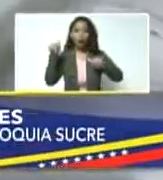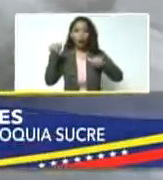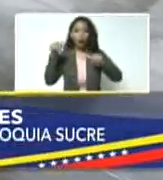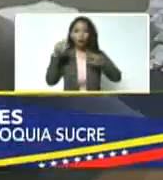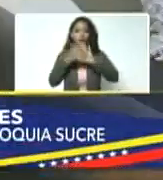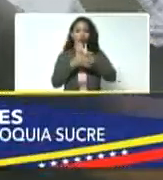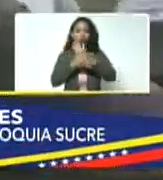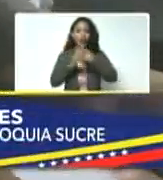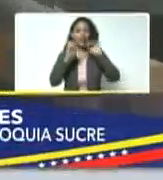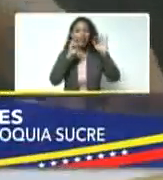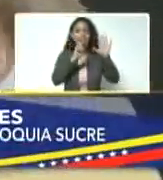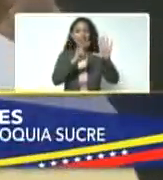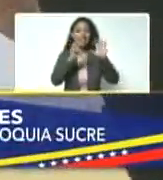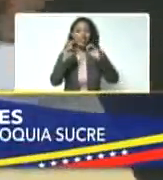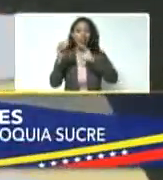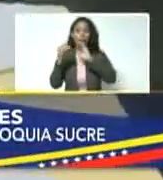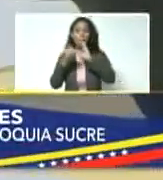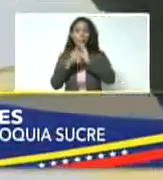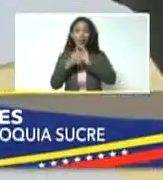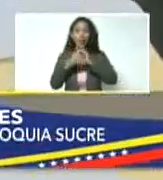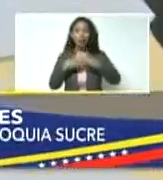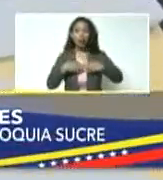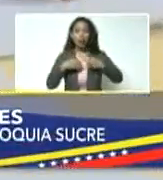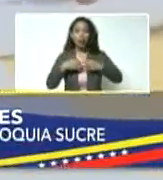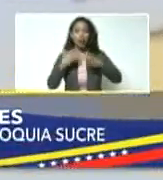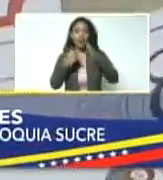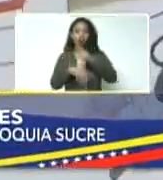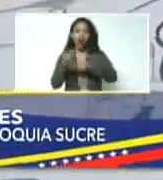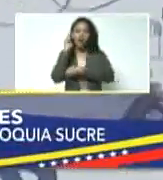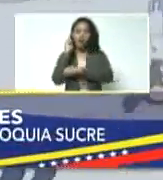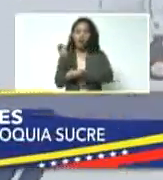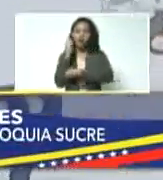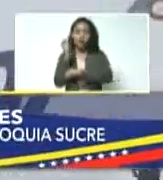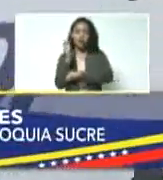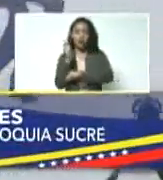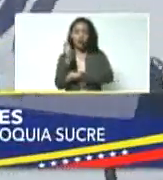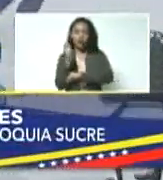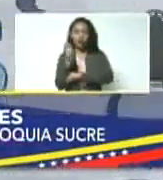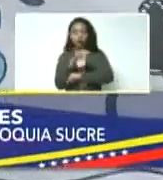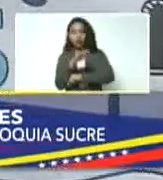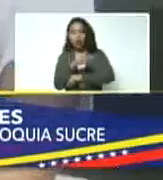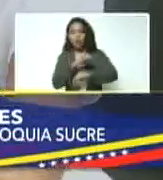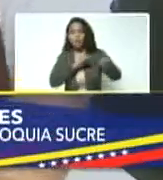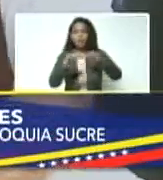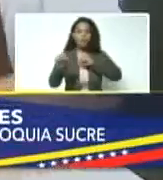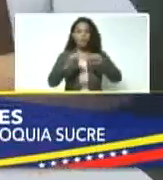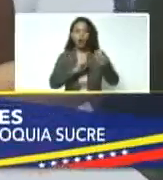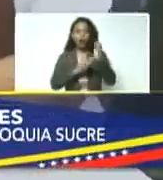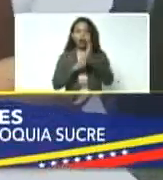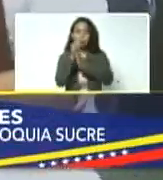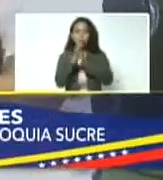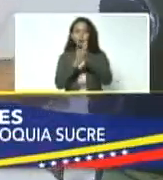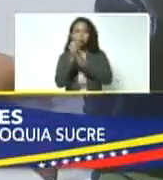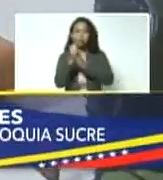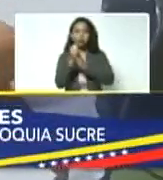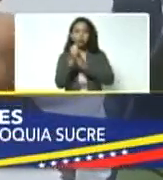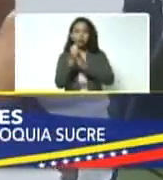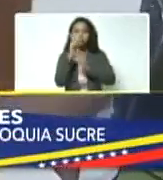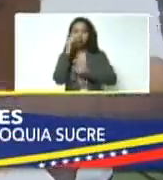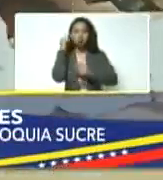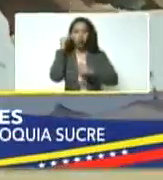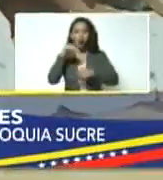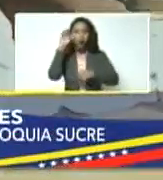hablando de 700.000 piezas que se van a financiar exactamente por el movimiento de emprendedores y emprendedoras